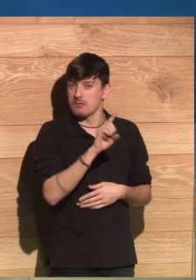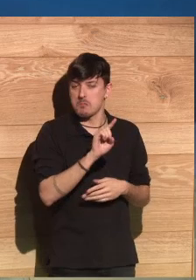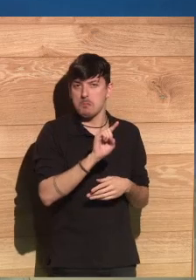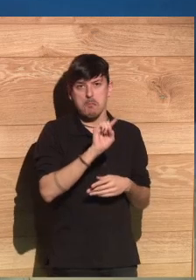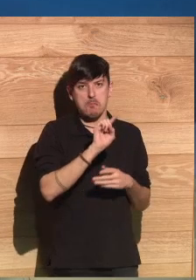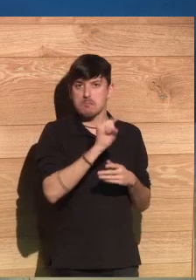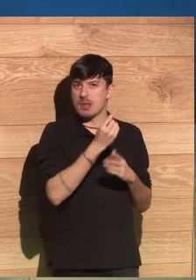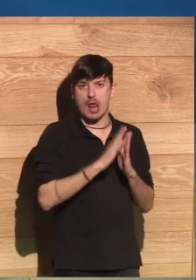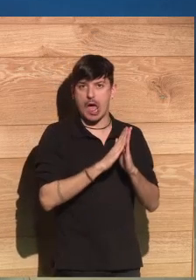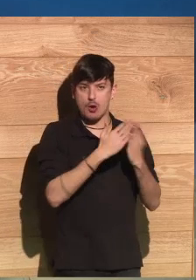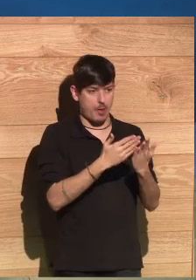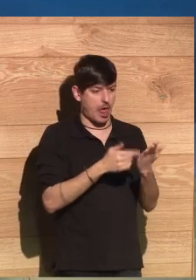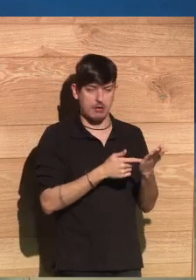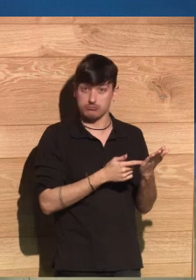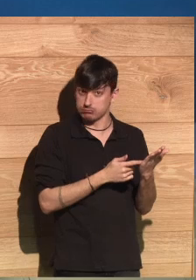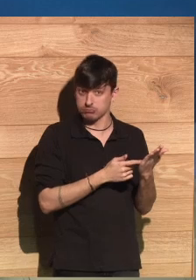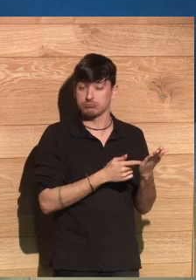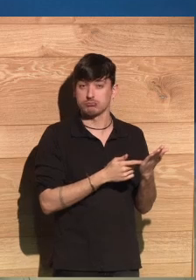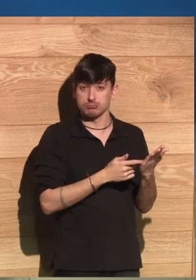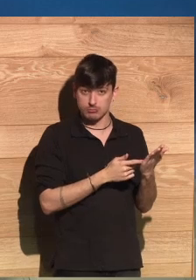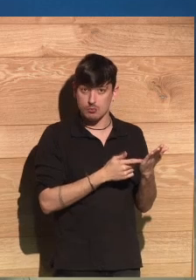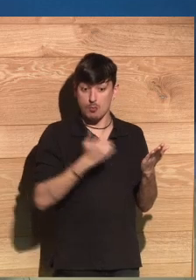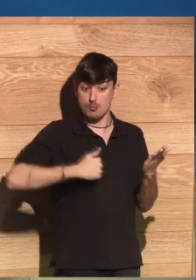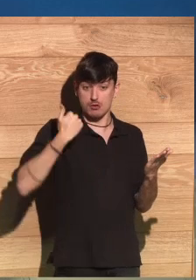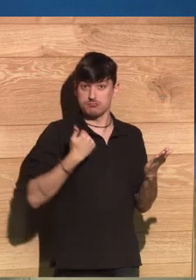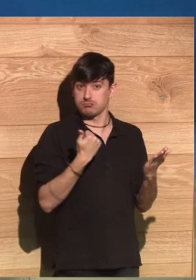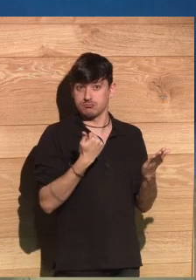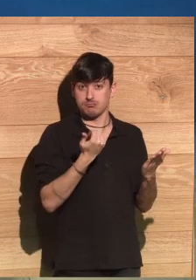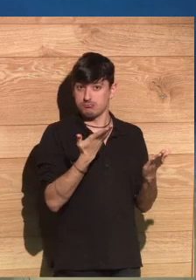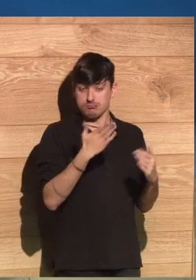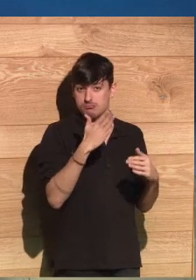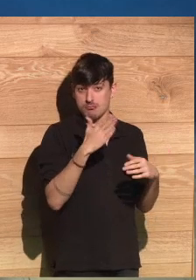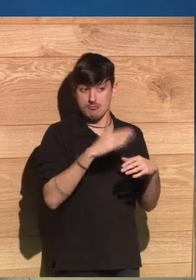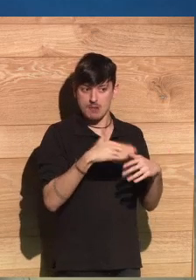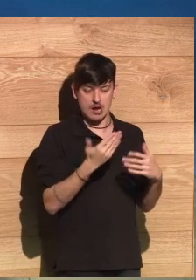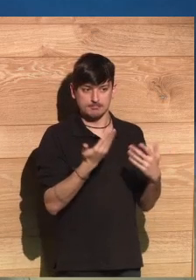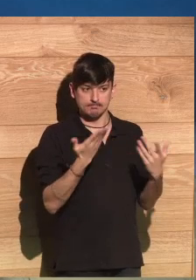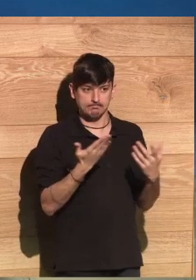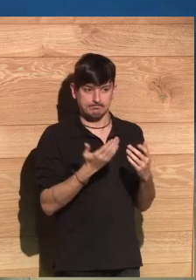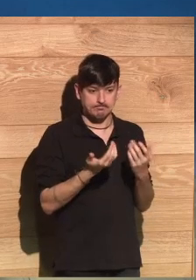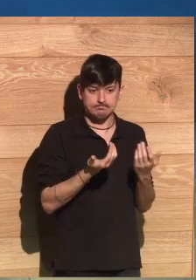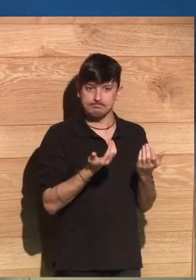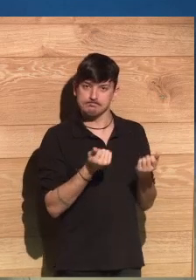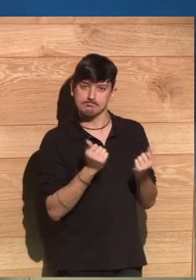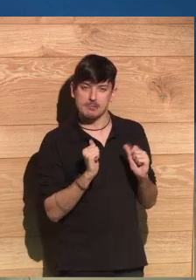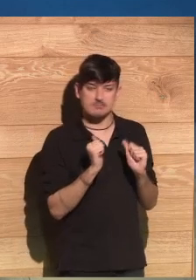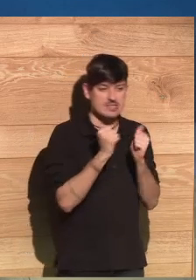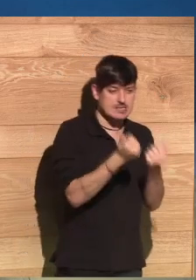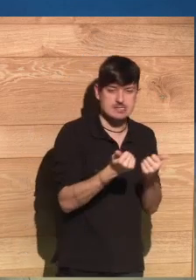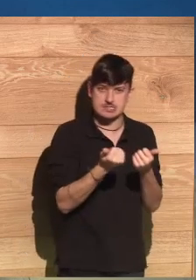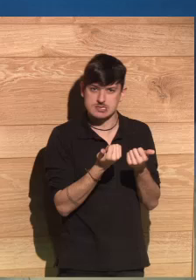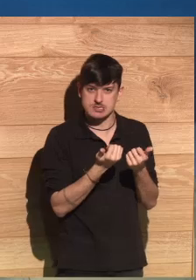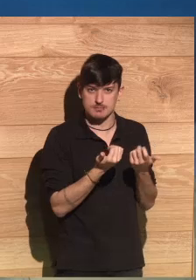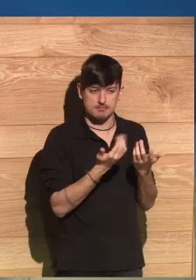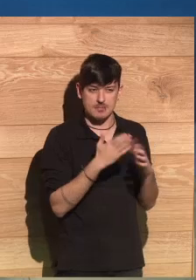novela también es una ocasión para poner en la olla y meter en el guiso lo